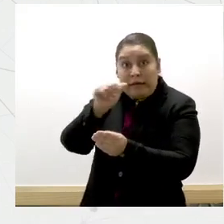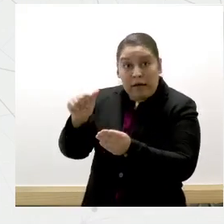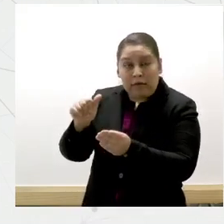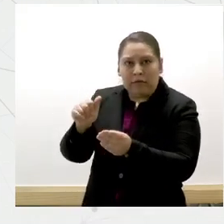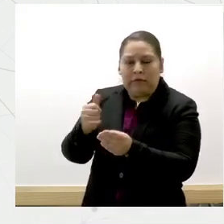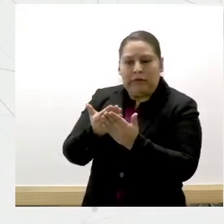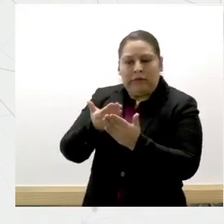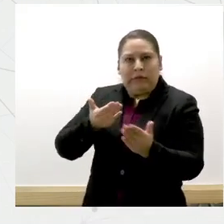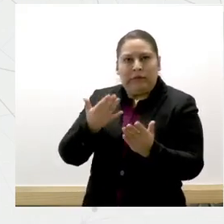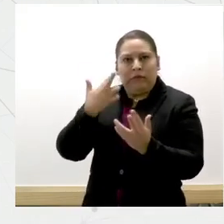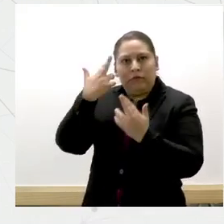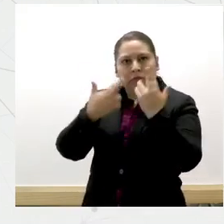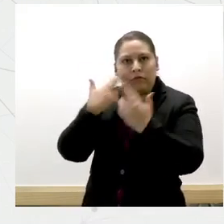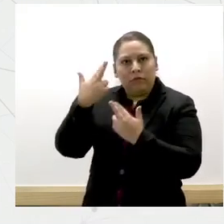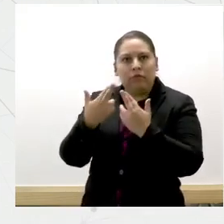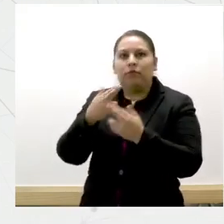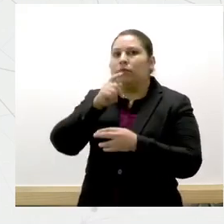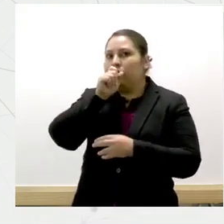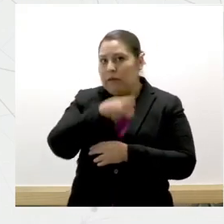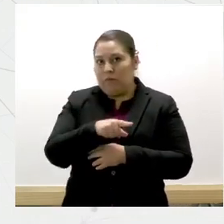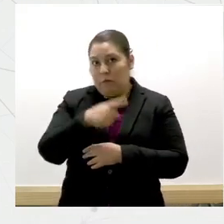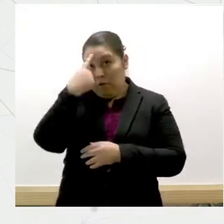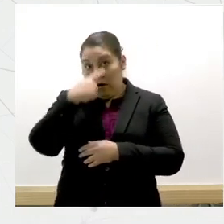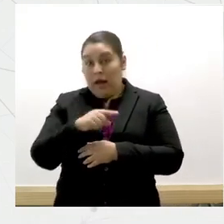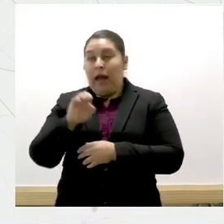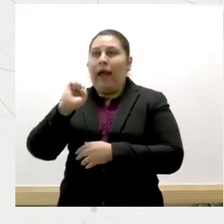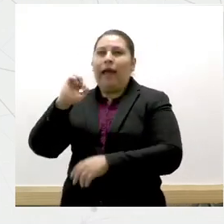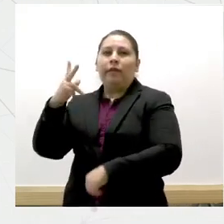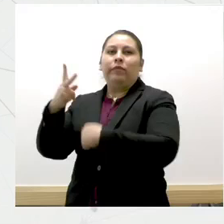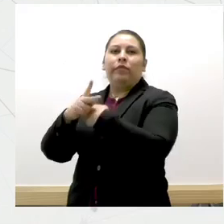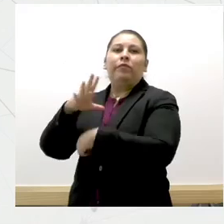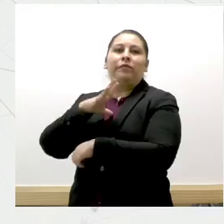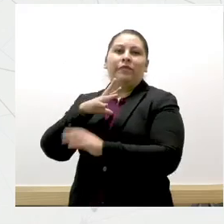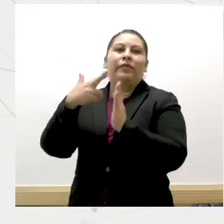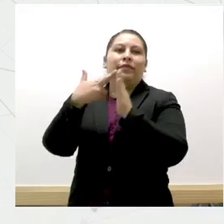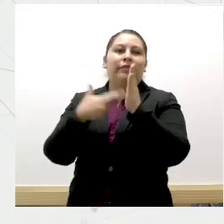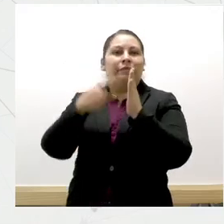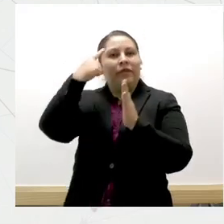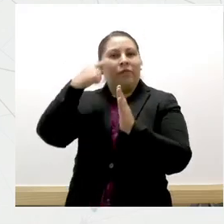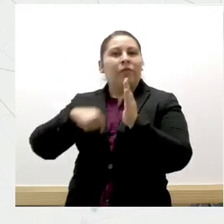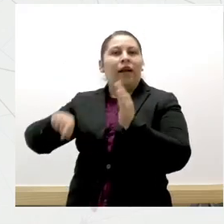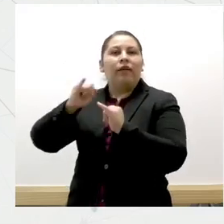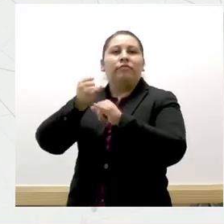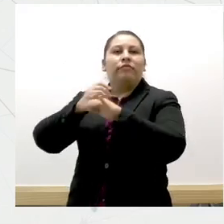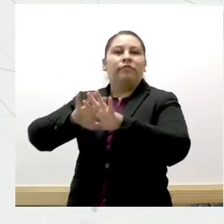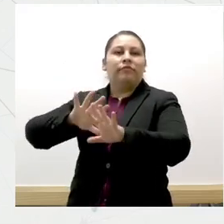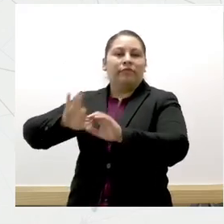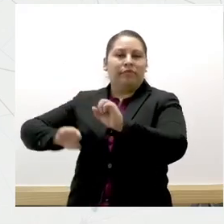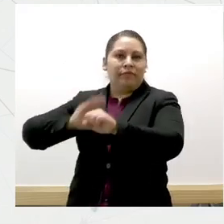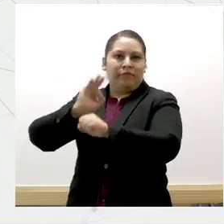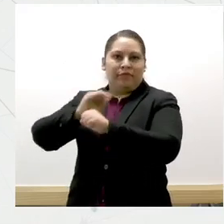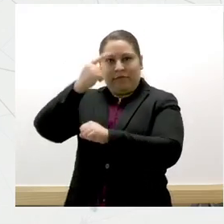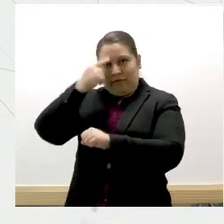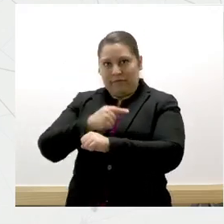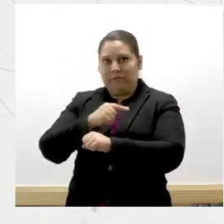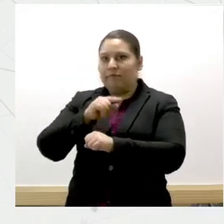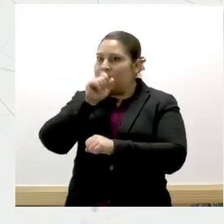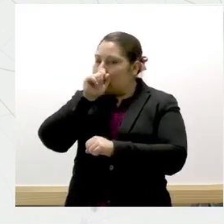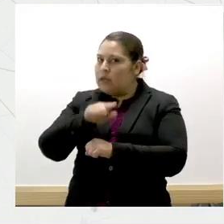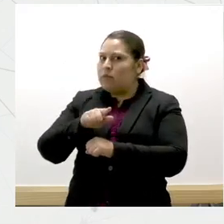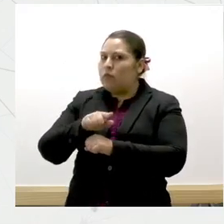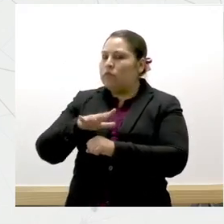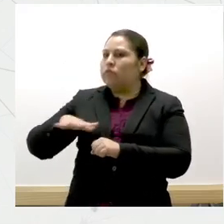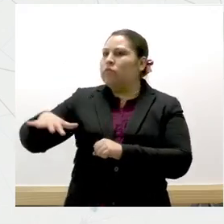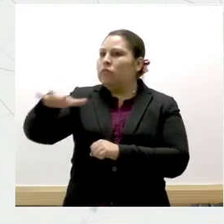diseño, ¿no? Nosotros en materia de protección de datos, en Europa tenemos el Reglamento General de Protección de Datos, que ya nos da un marco de privacidad, de protección de los derechos de